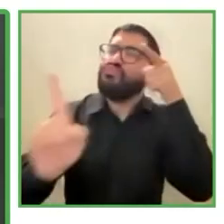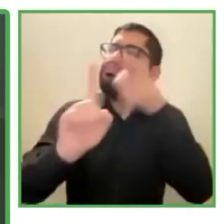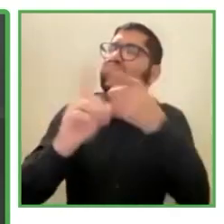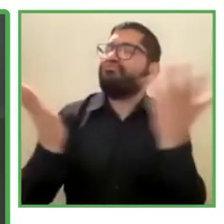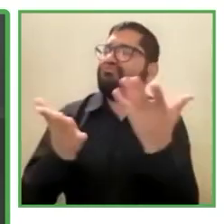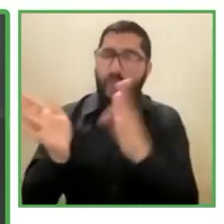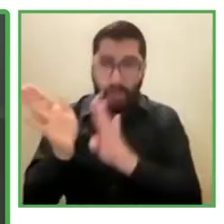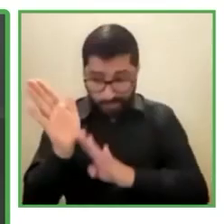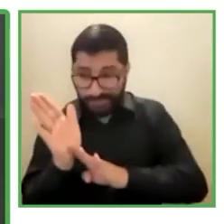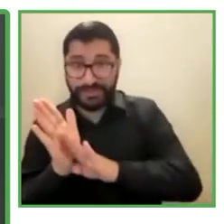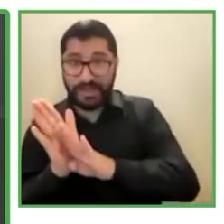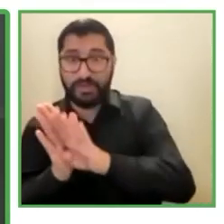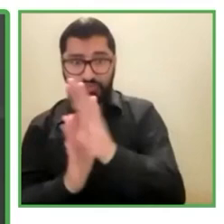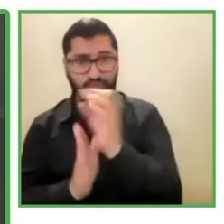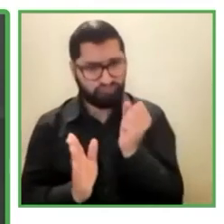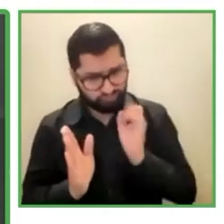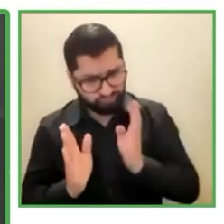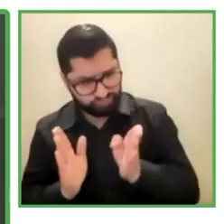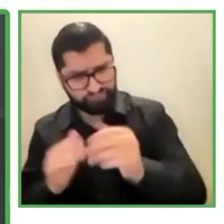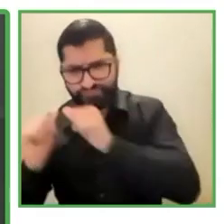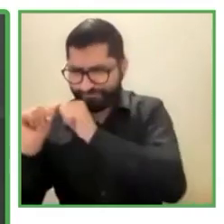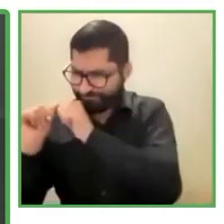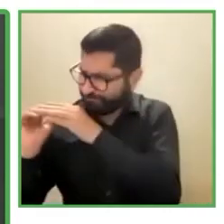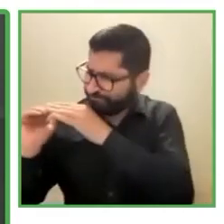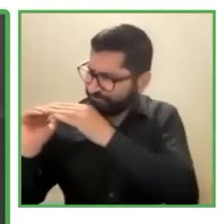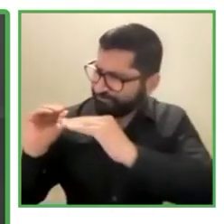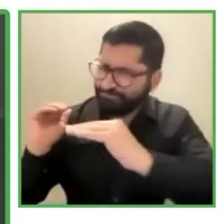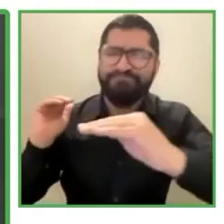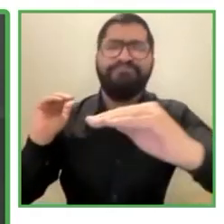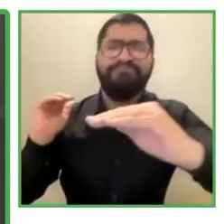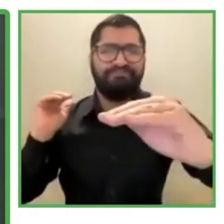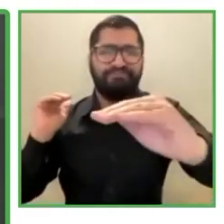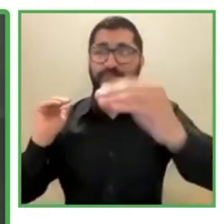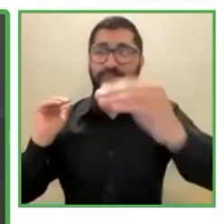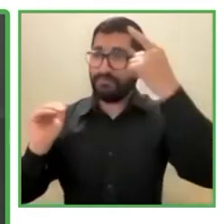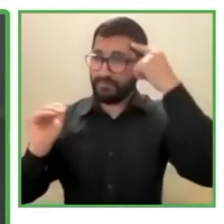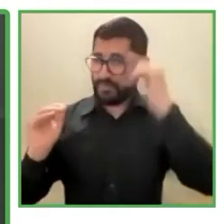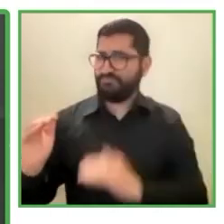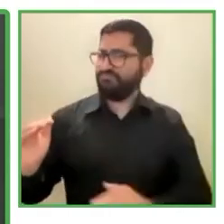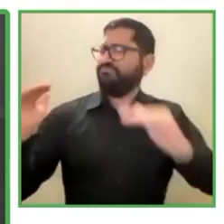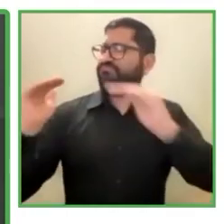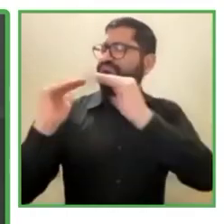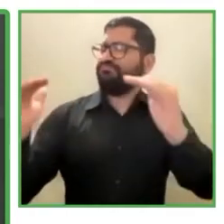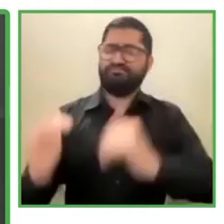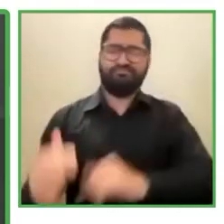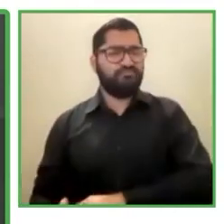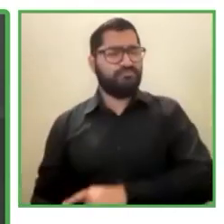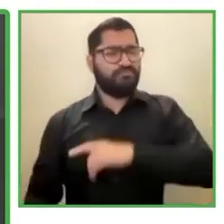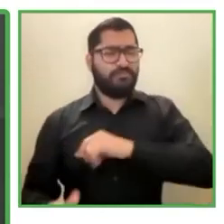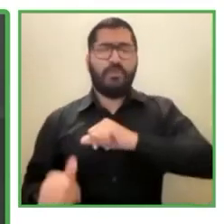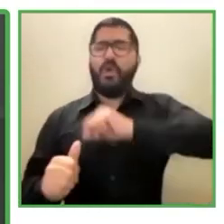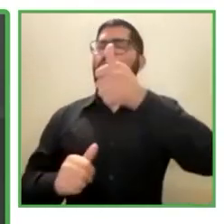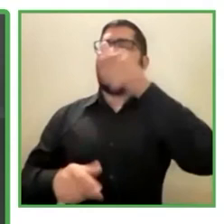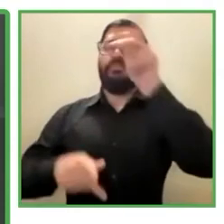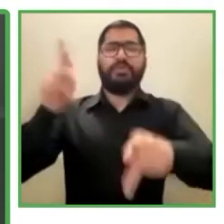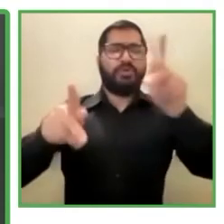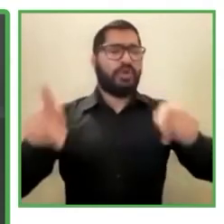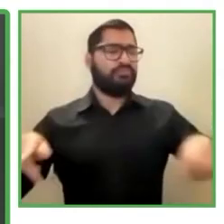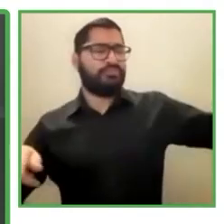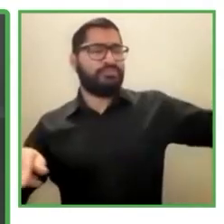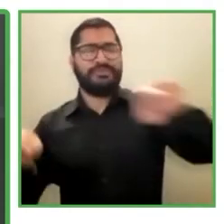trabajo decente, pero también en otros ODS que promueven la protección social universal,